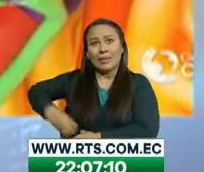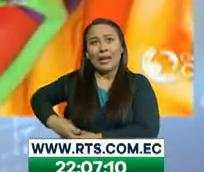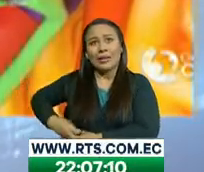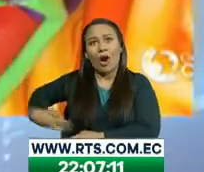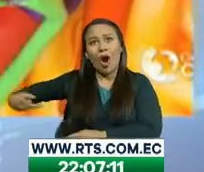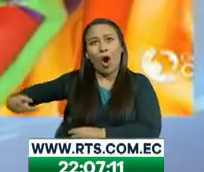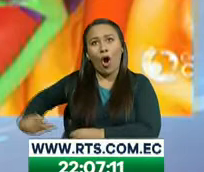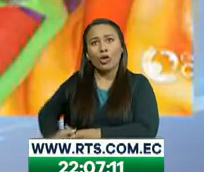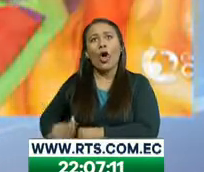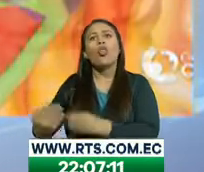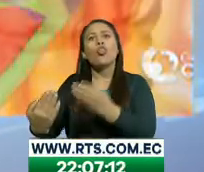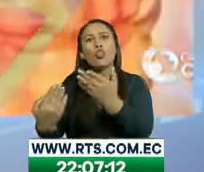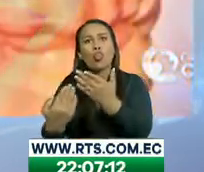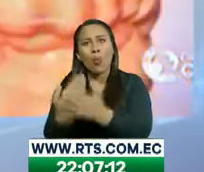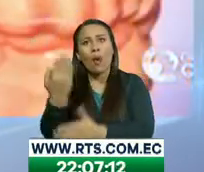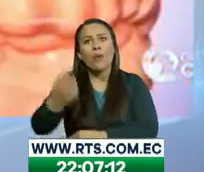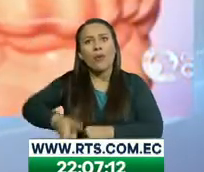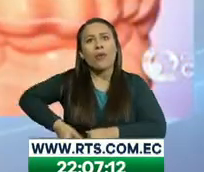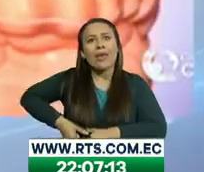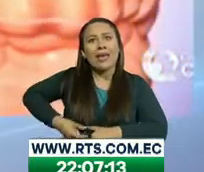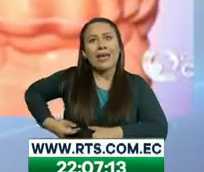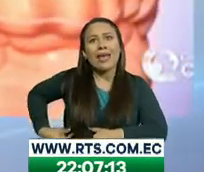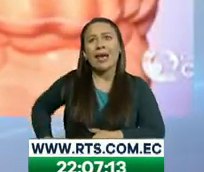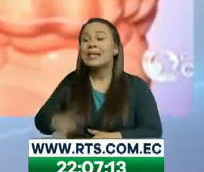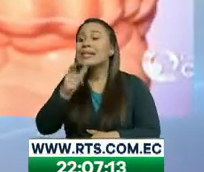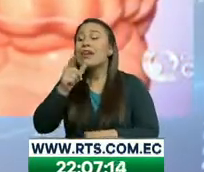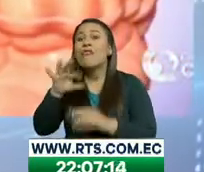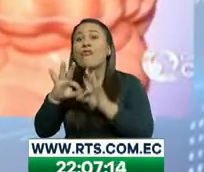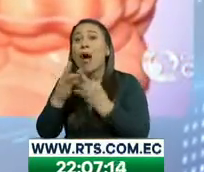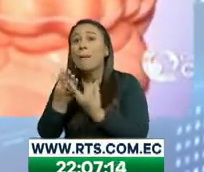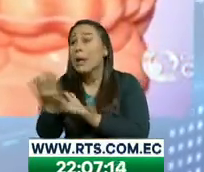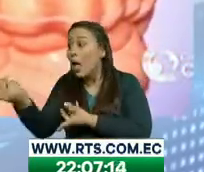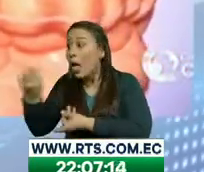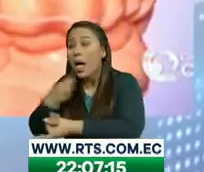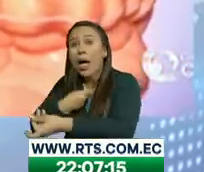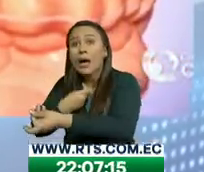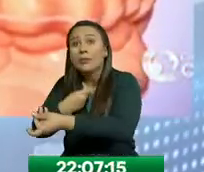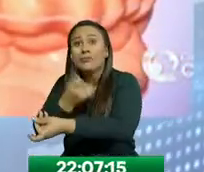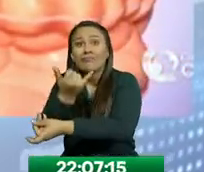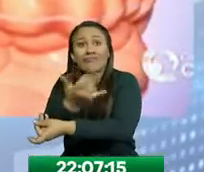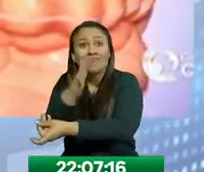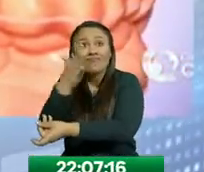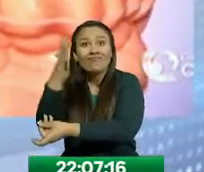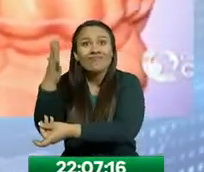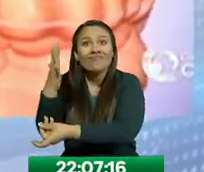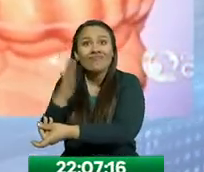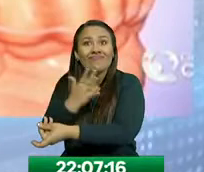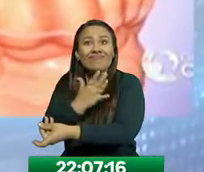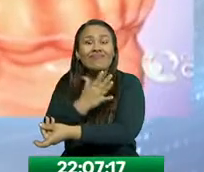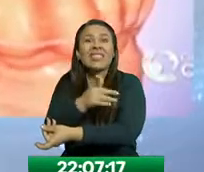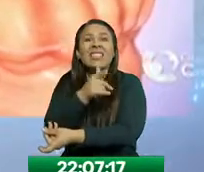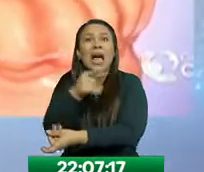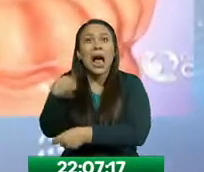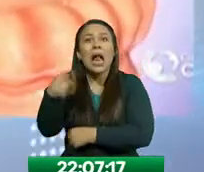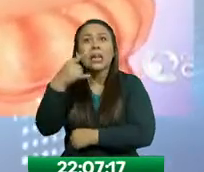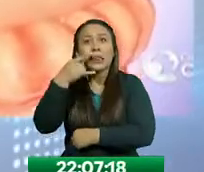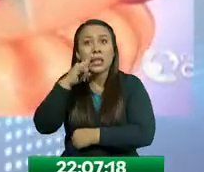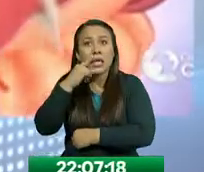le ponen un hígado nuevo, que es de algún familiar que sea compatible. ¿Y eso no se saca? Por lo menos en niños,